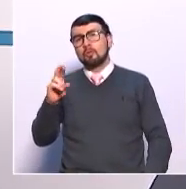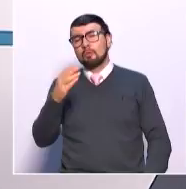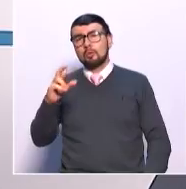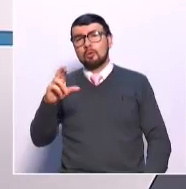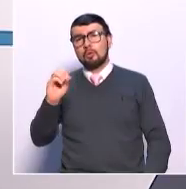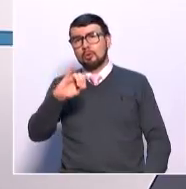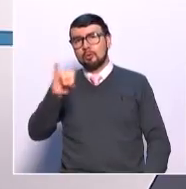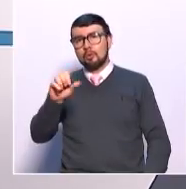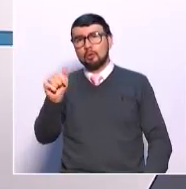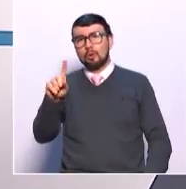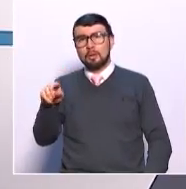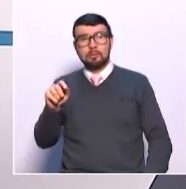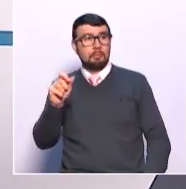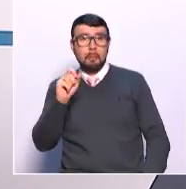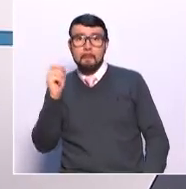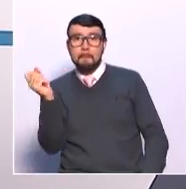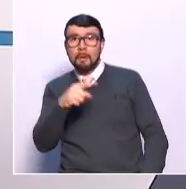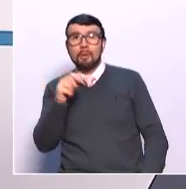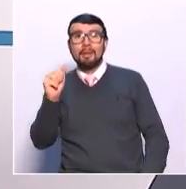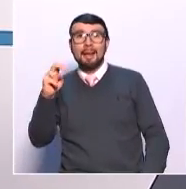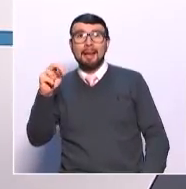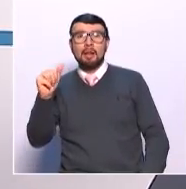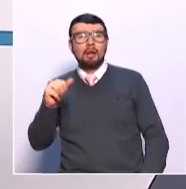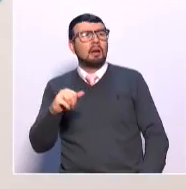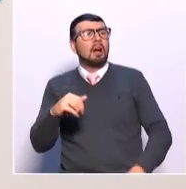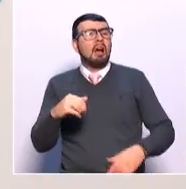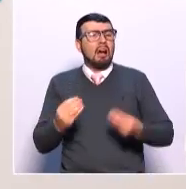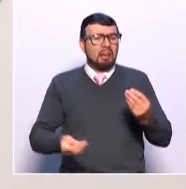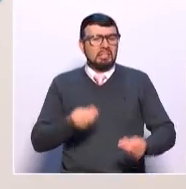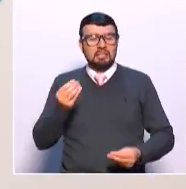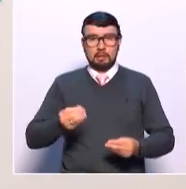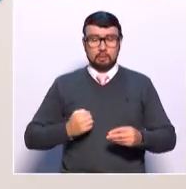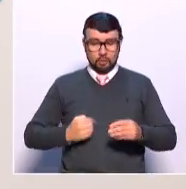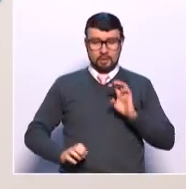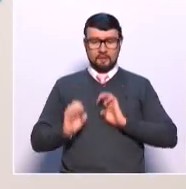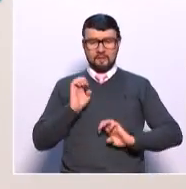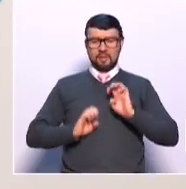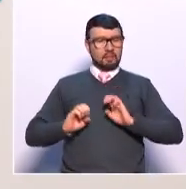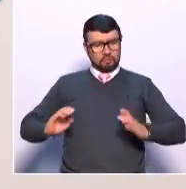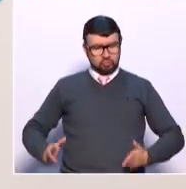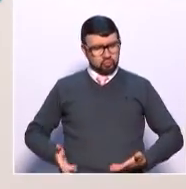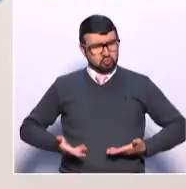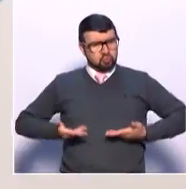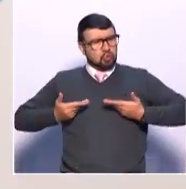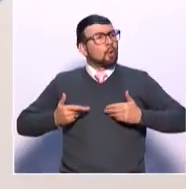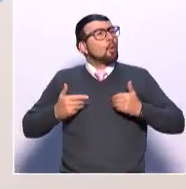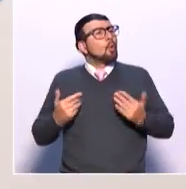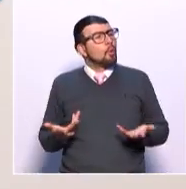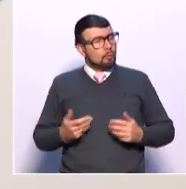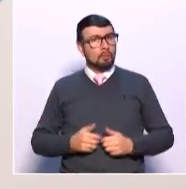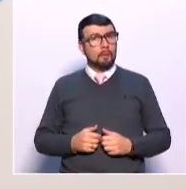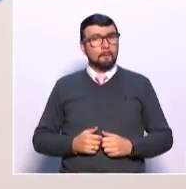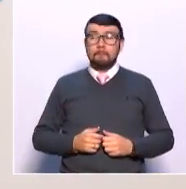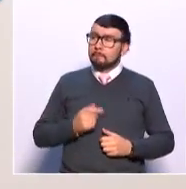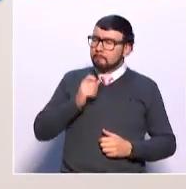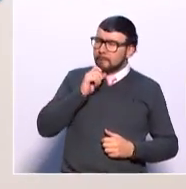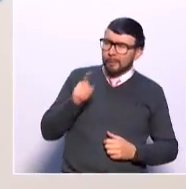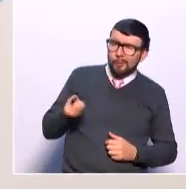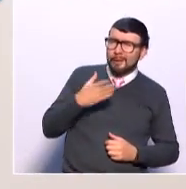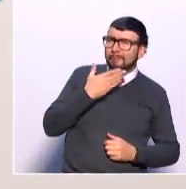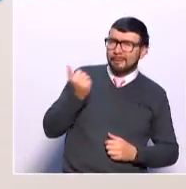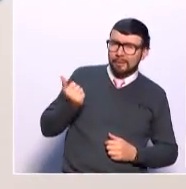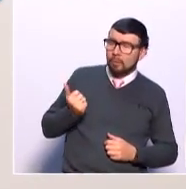pregunta ana irma sandoval yo creo que la pregunta que uno debería hacer es porque se me bajan las defensas